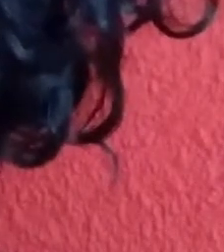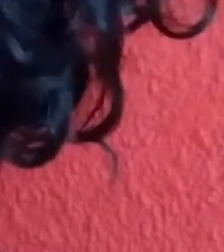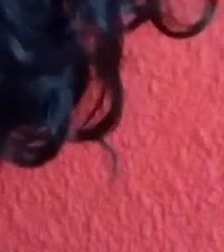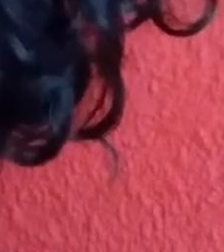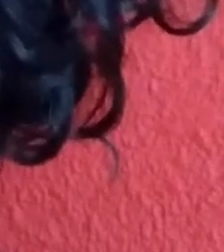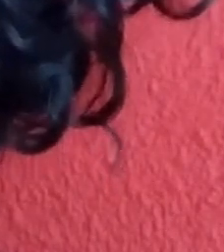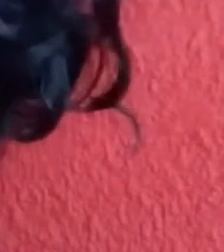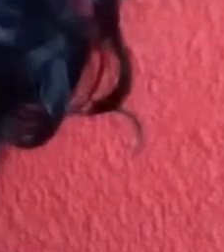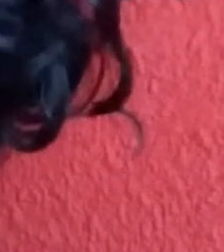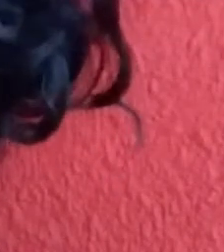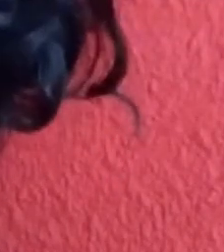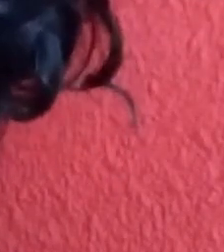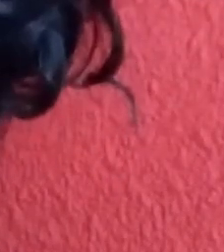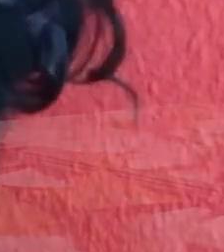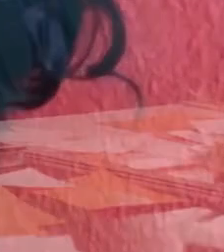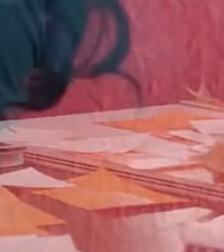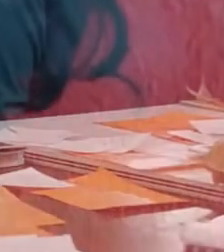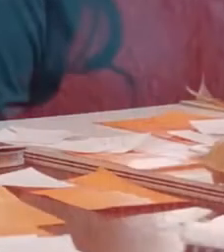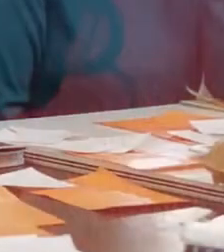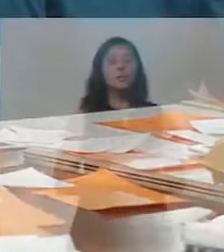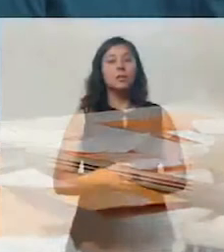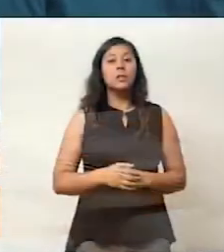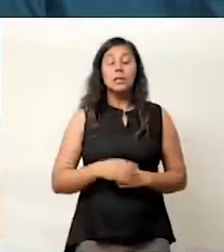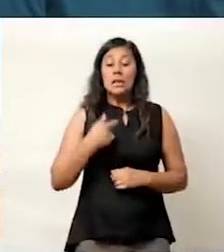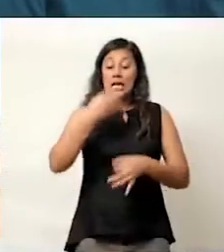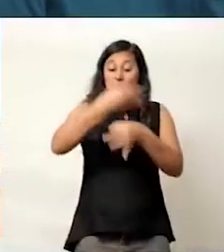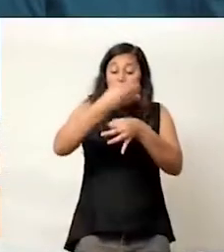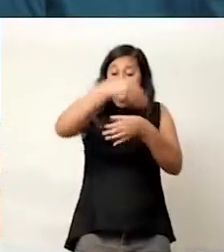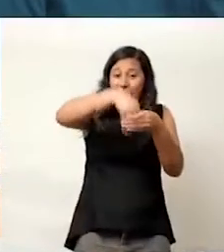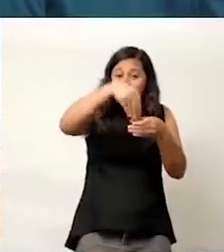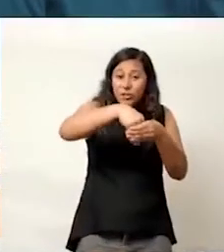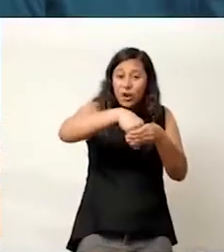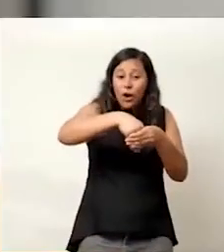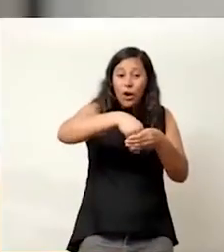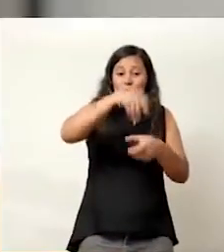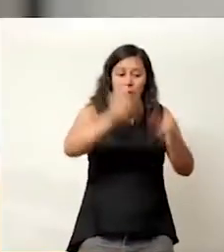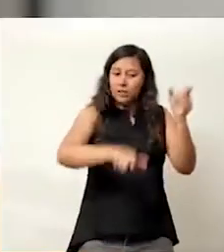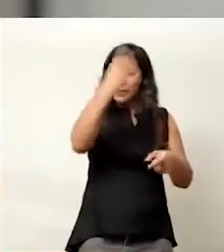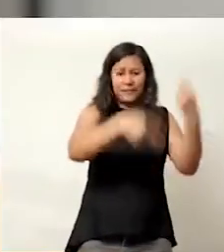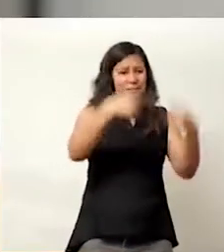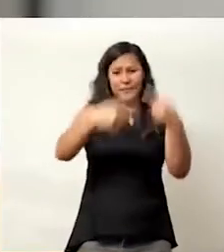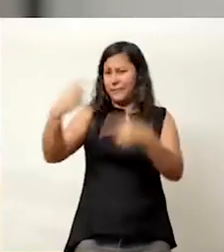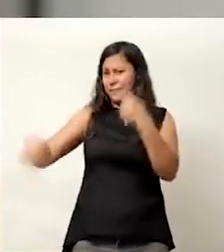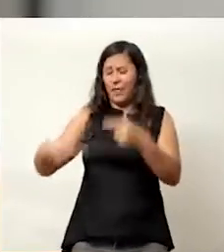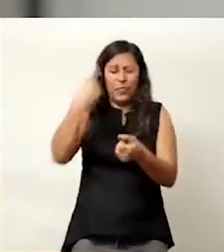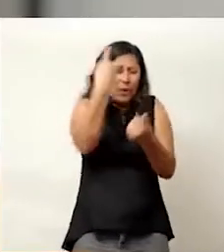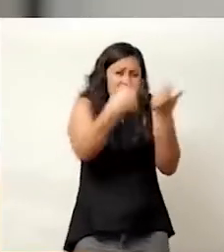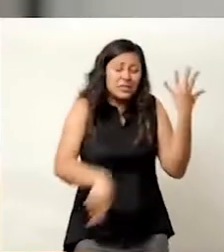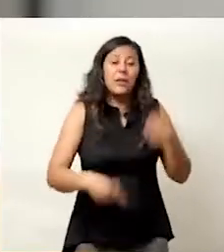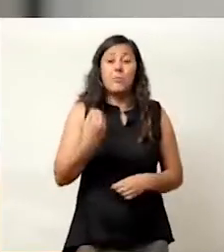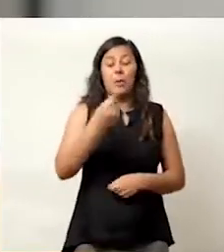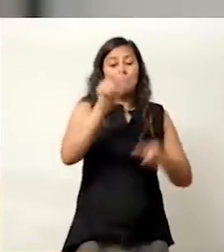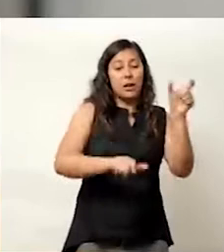territorios, instituciones y grupos etarios. Una enorme diversidad en nuestras escuelas. Una